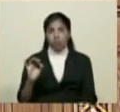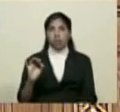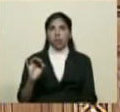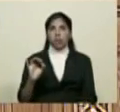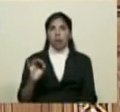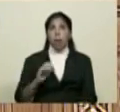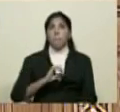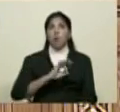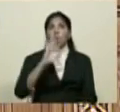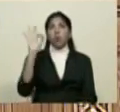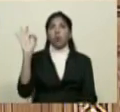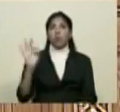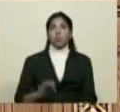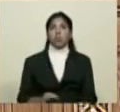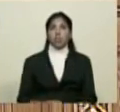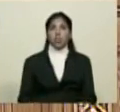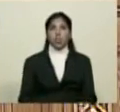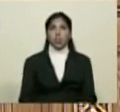por ciento